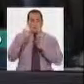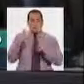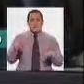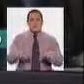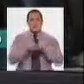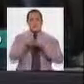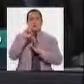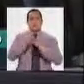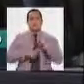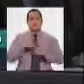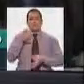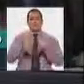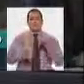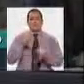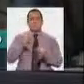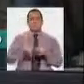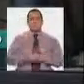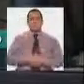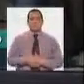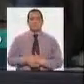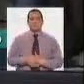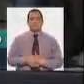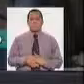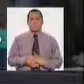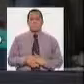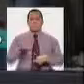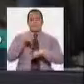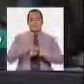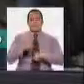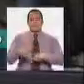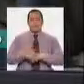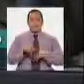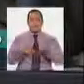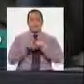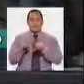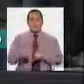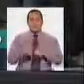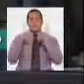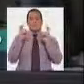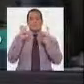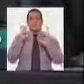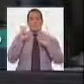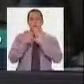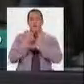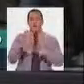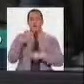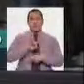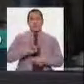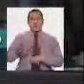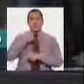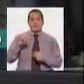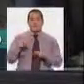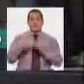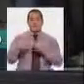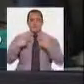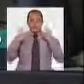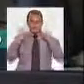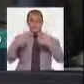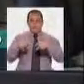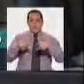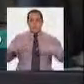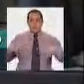de las resoluciones judiciales. Y con relación al tema de la utilización de ese audio,